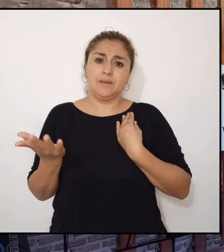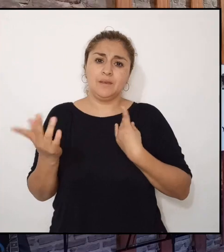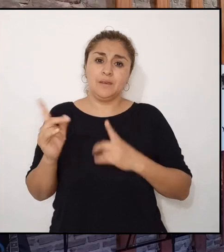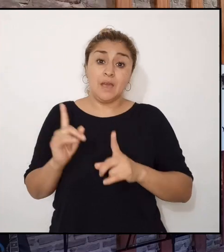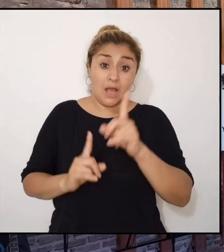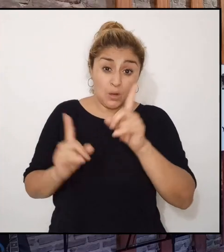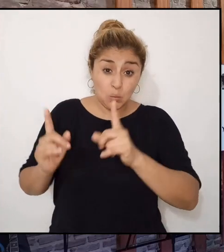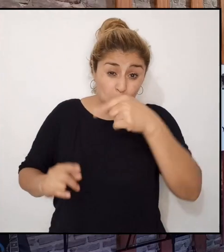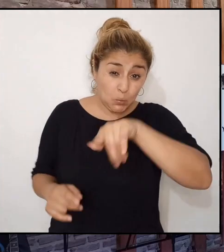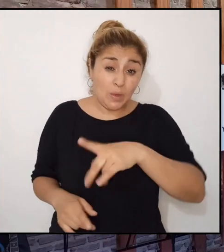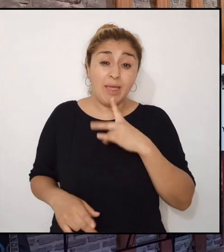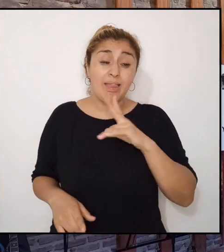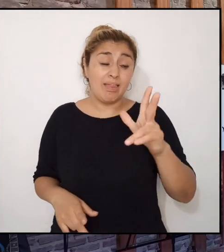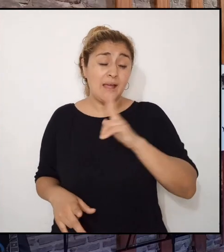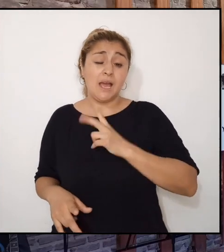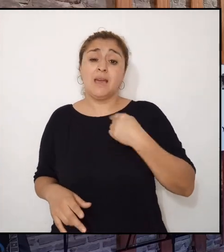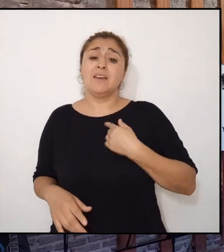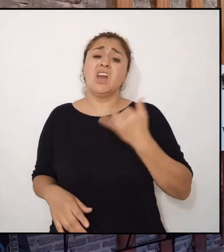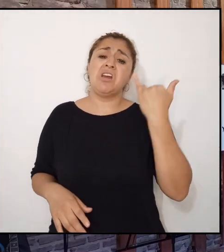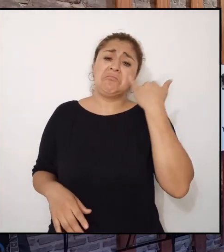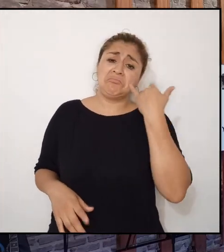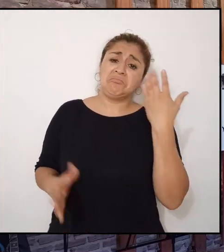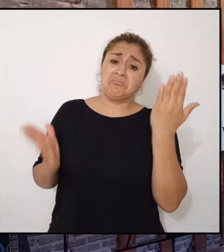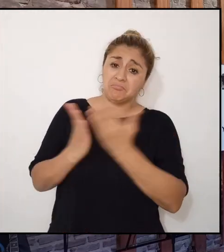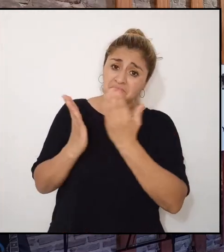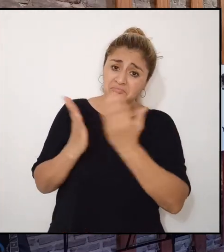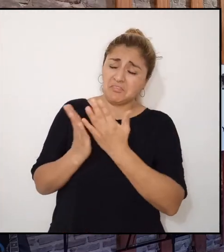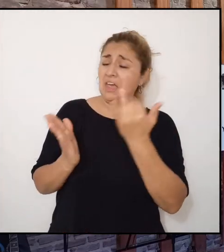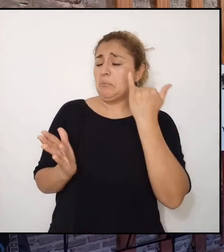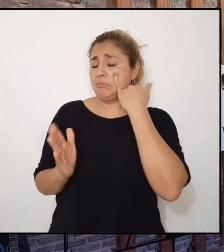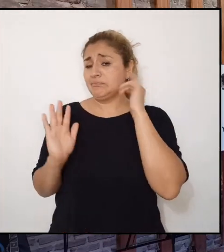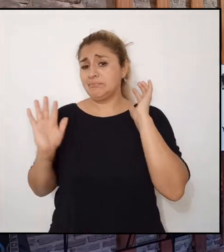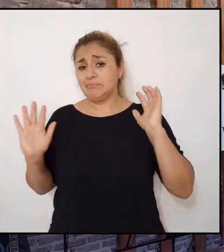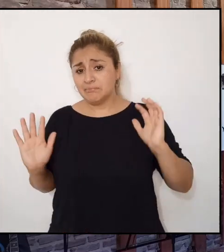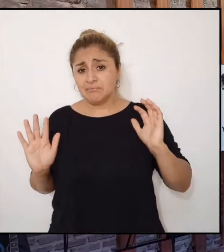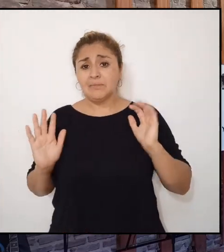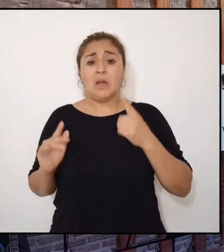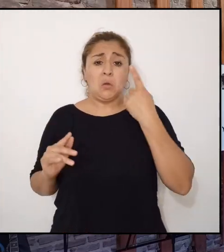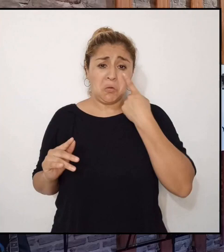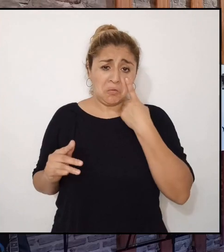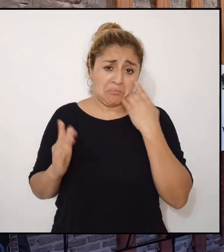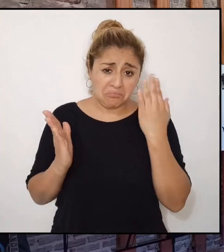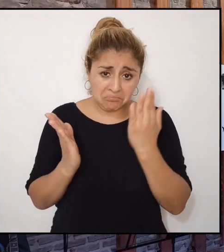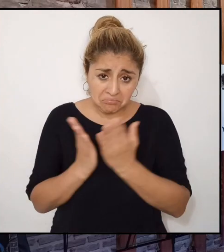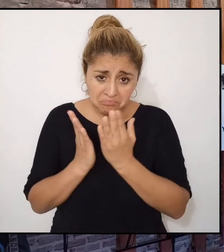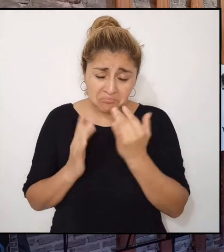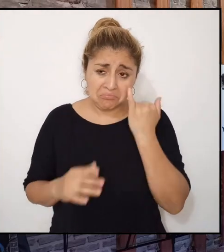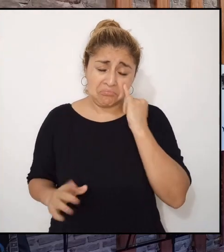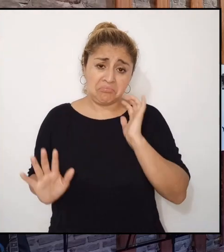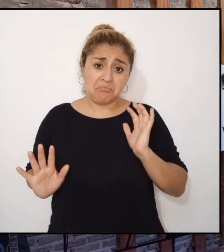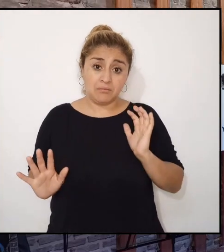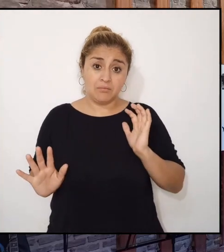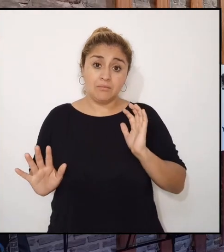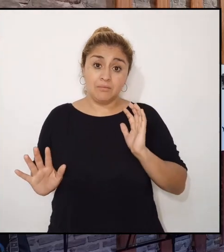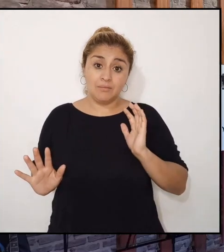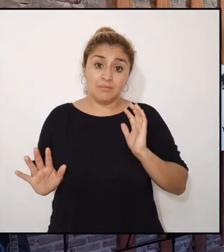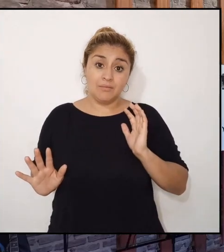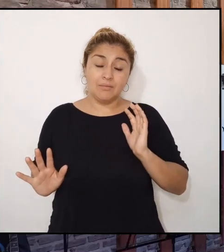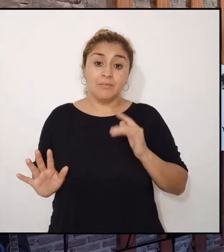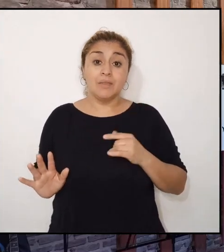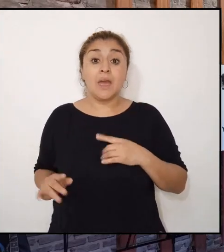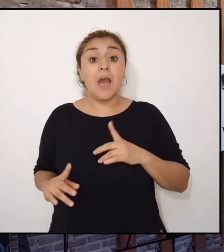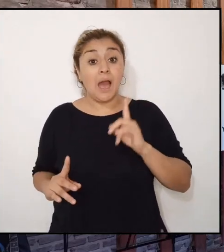La Biblia. O que estudie, no, los que saben estudiar. No, hermano, no tiene nada que ver. Tal vez usted hizo segundo grado, nada